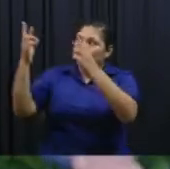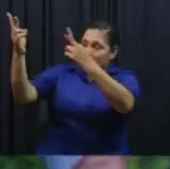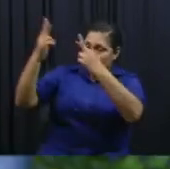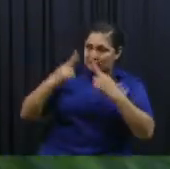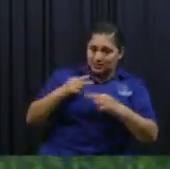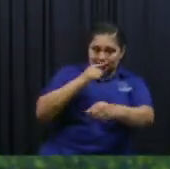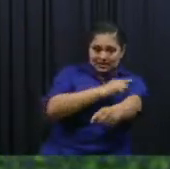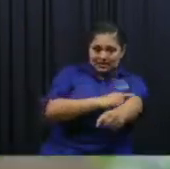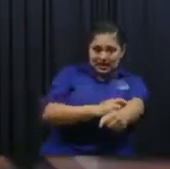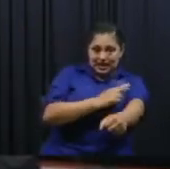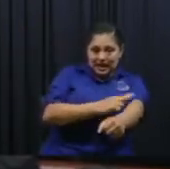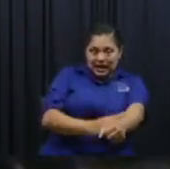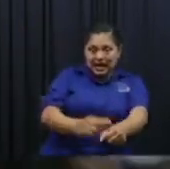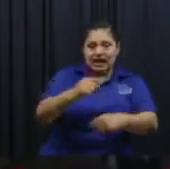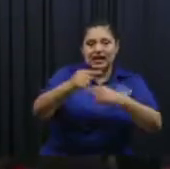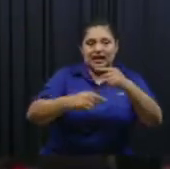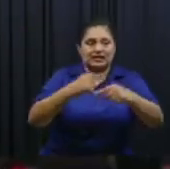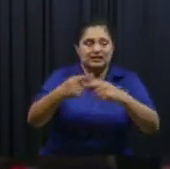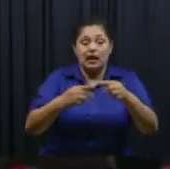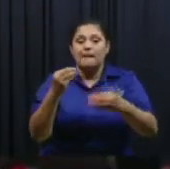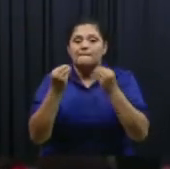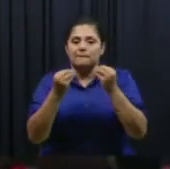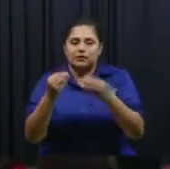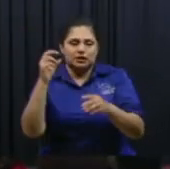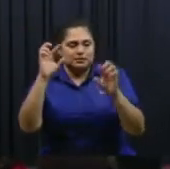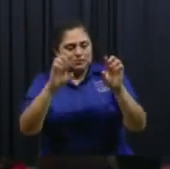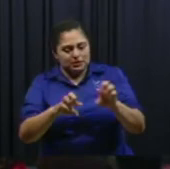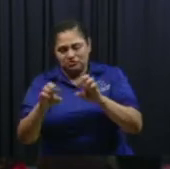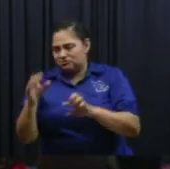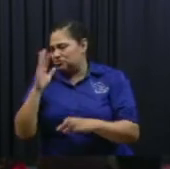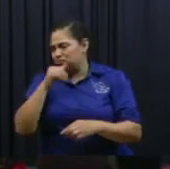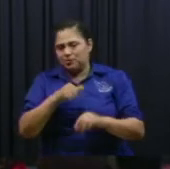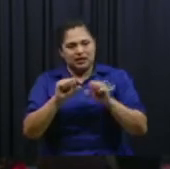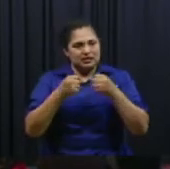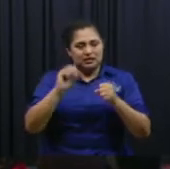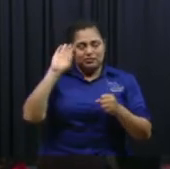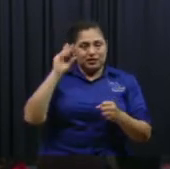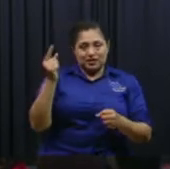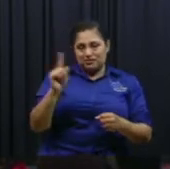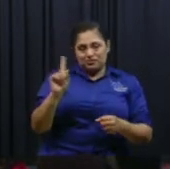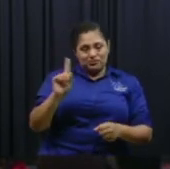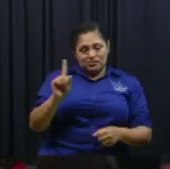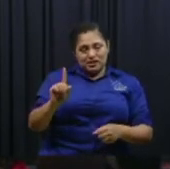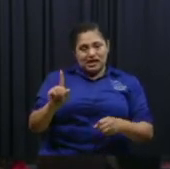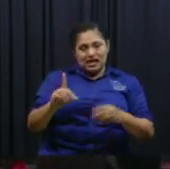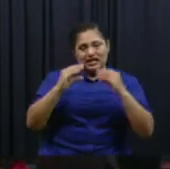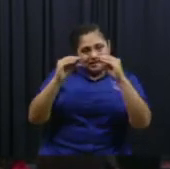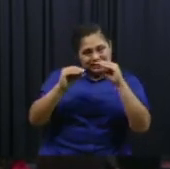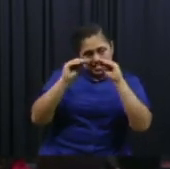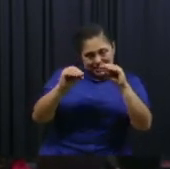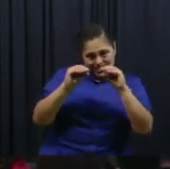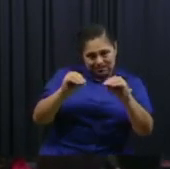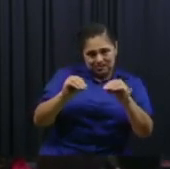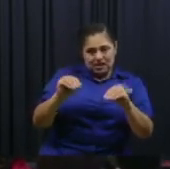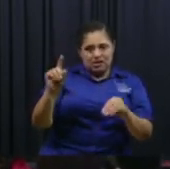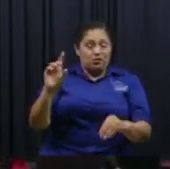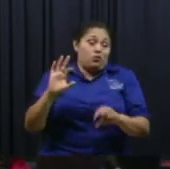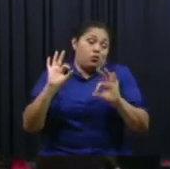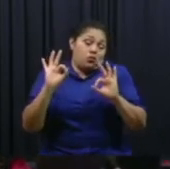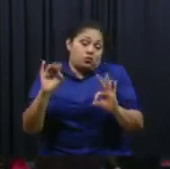mucha gente no no lo puede hacer porque no le han enseñado y o porque no tiene abundancia